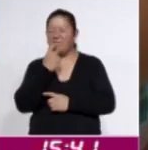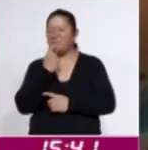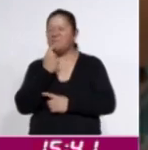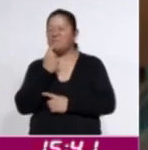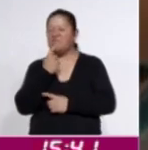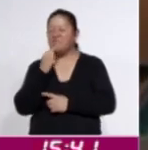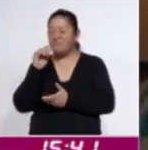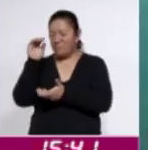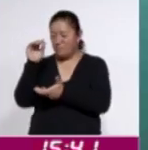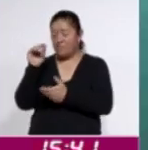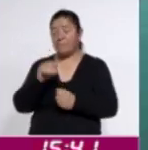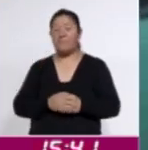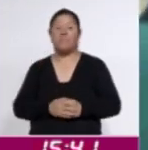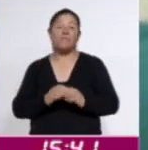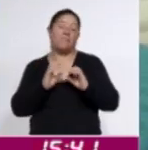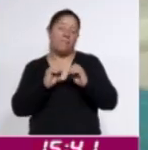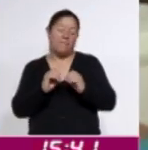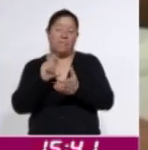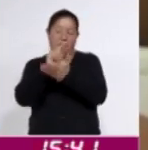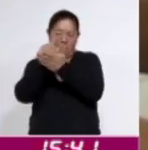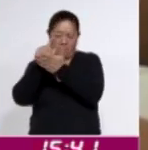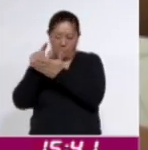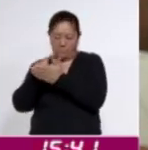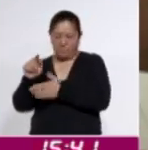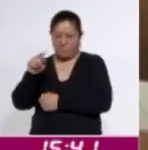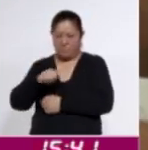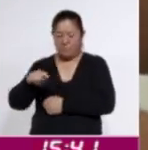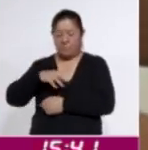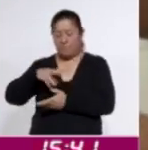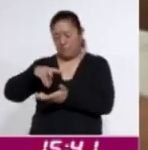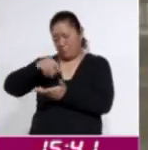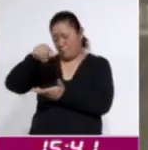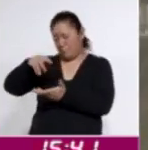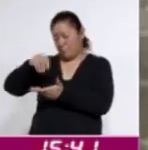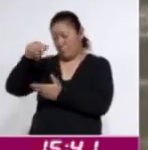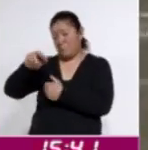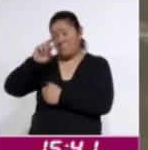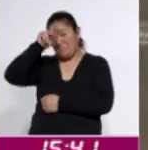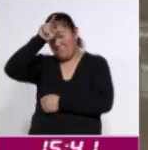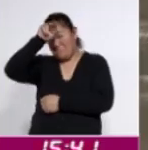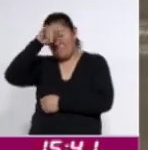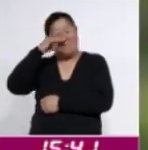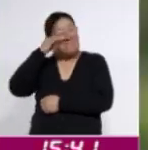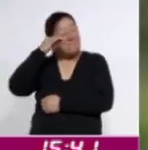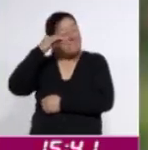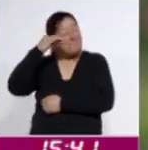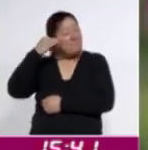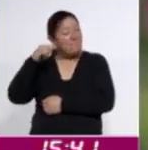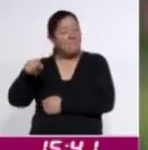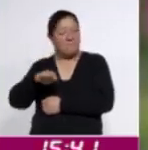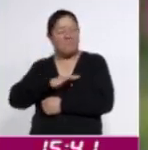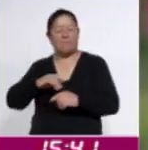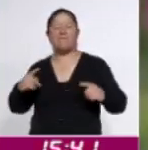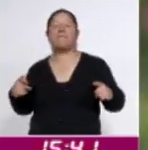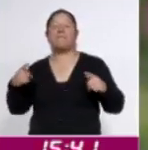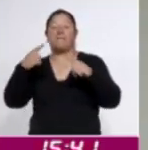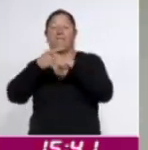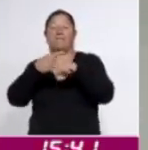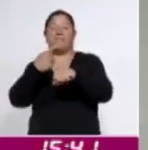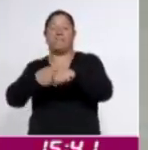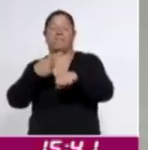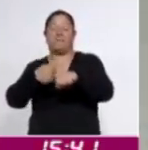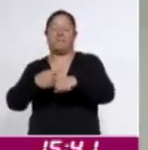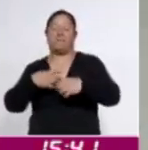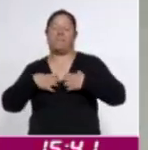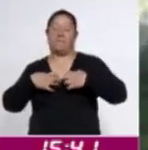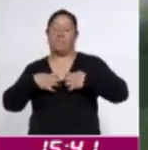frecuencia para reducir la acumulación de polvo y ácaros que pueden desencadenar alergias y enfermedades respiratorias.